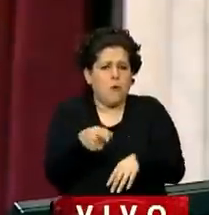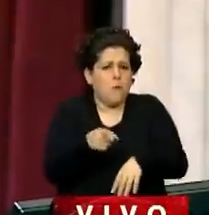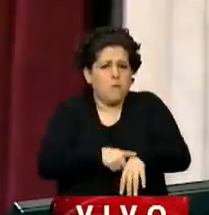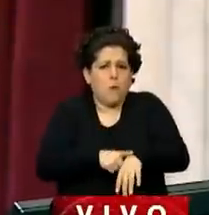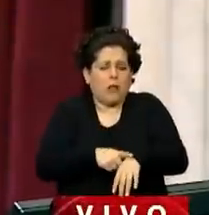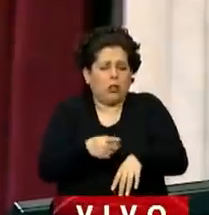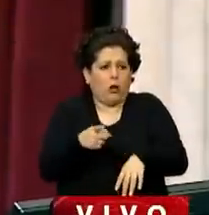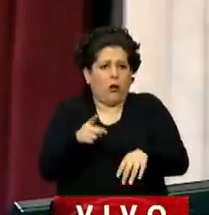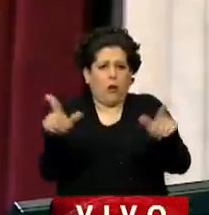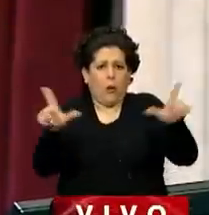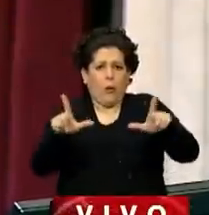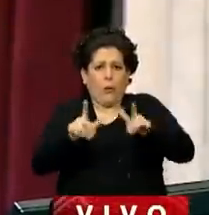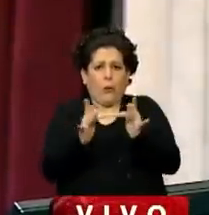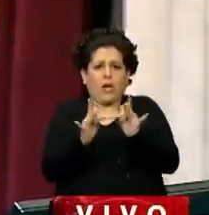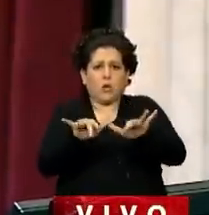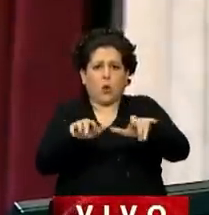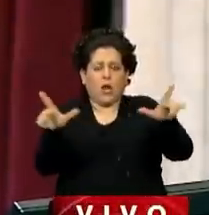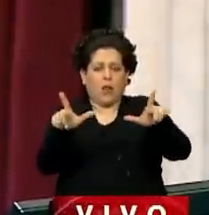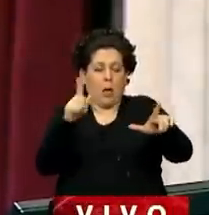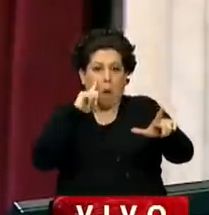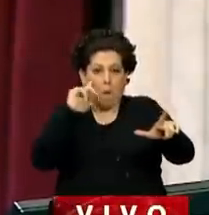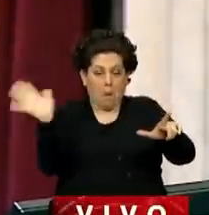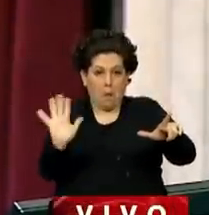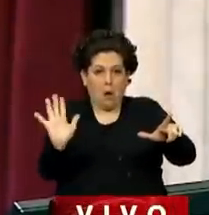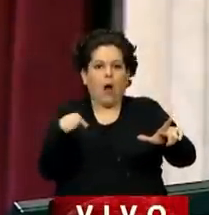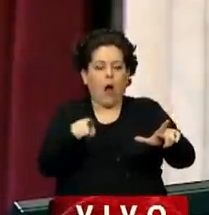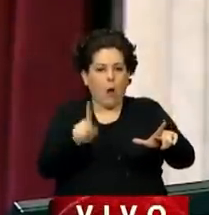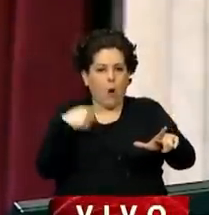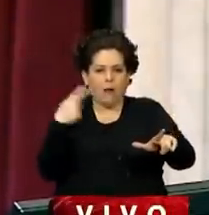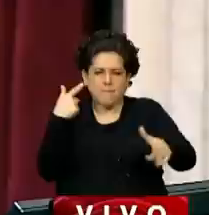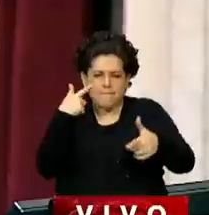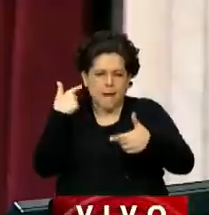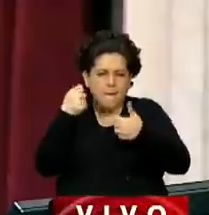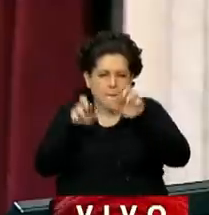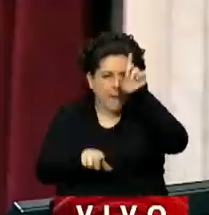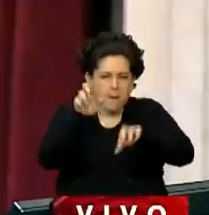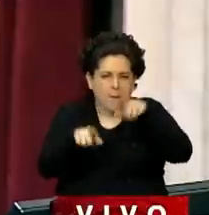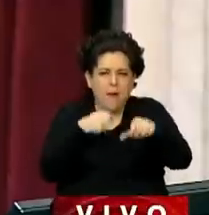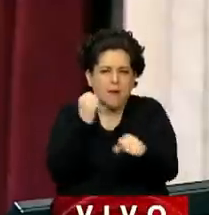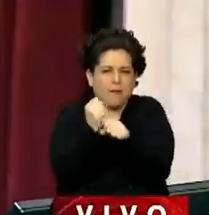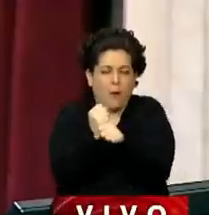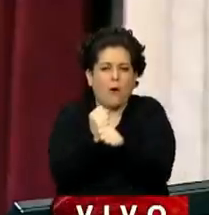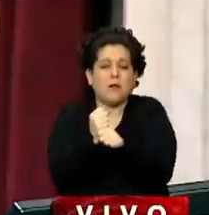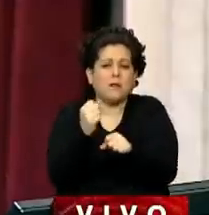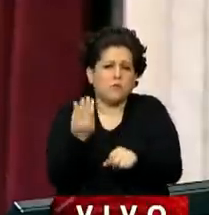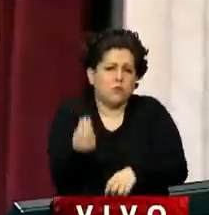en lo desconocido. Y siempre lo desconocido puede sonar